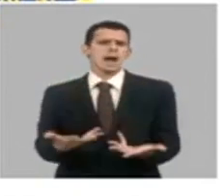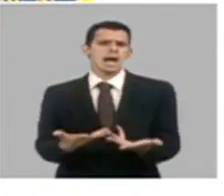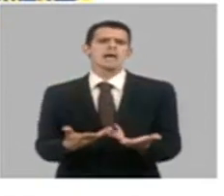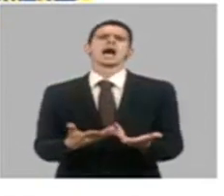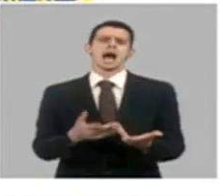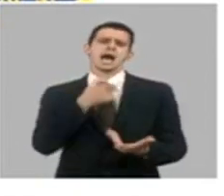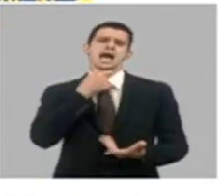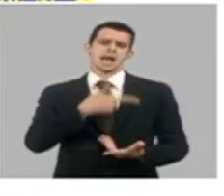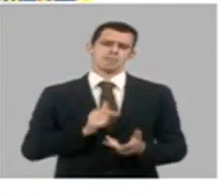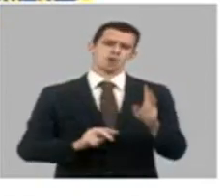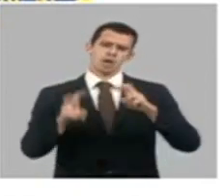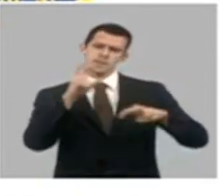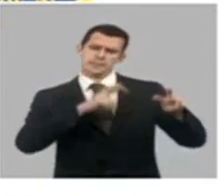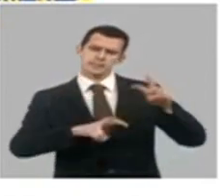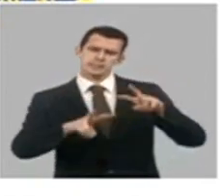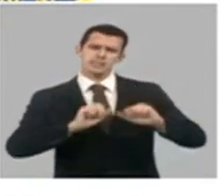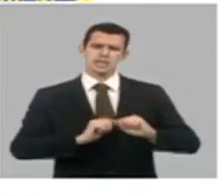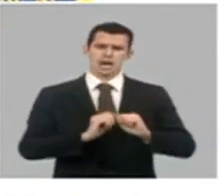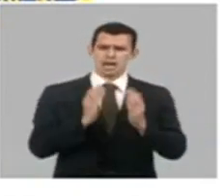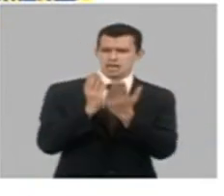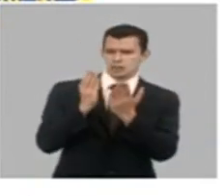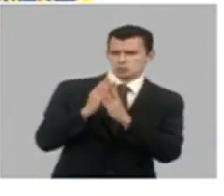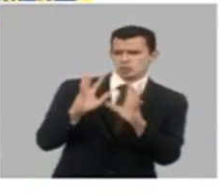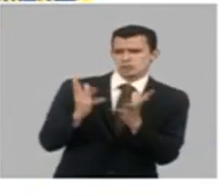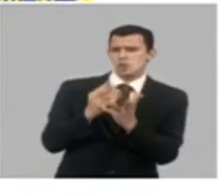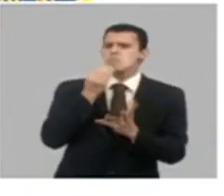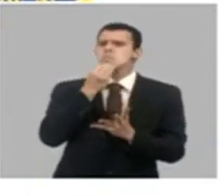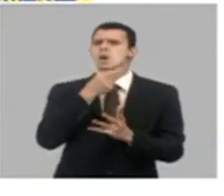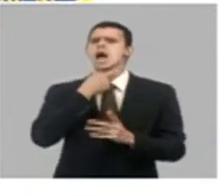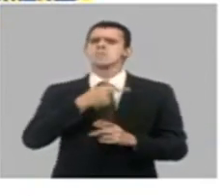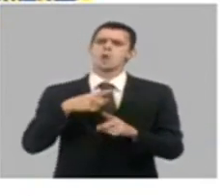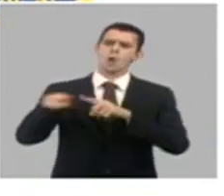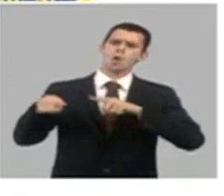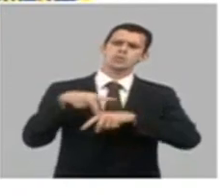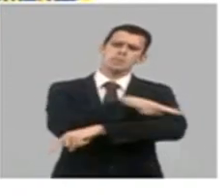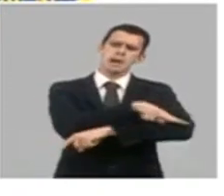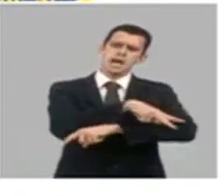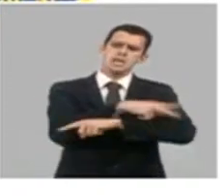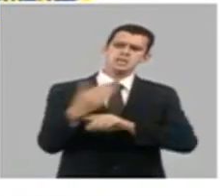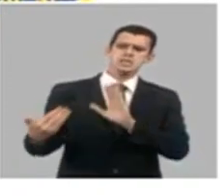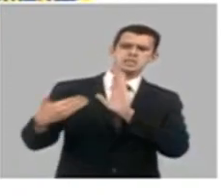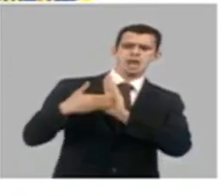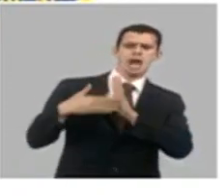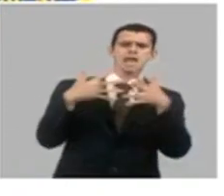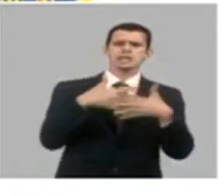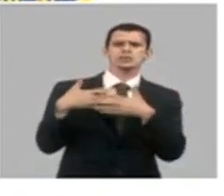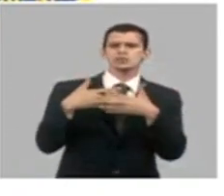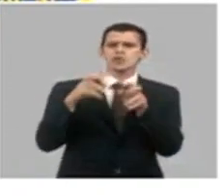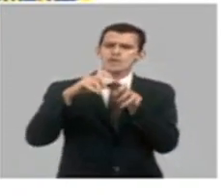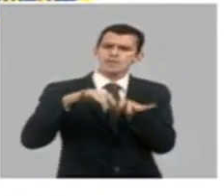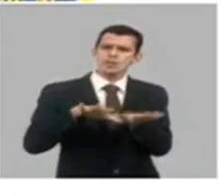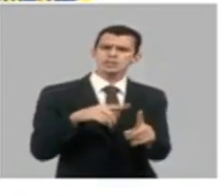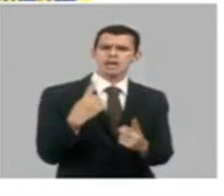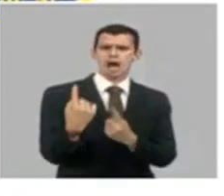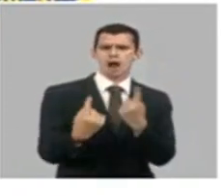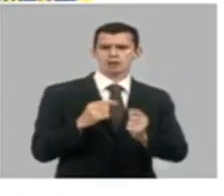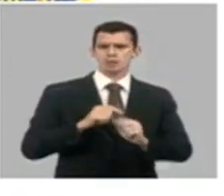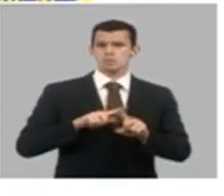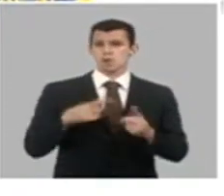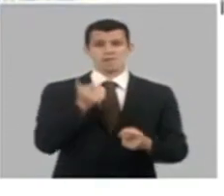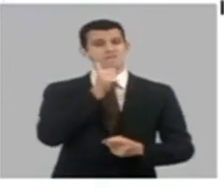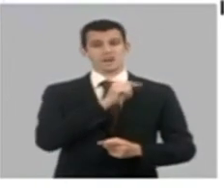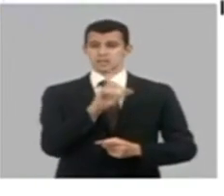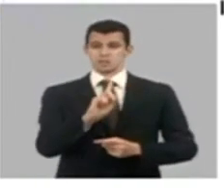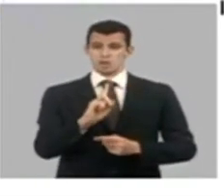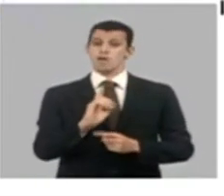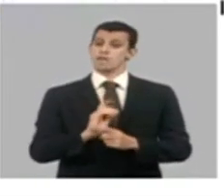reuniendo experiencia relevante y diversa para comprender y monitorear mejor el desafío continua